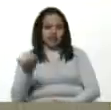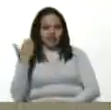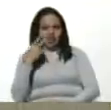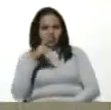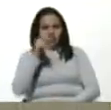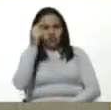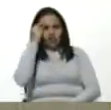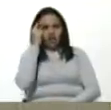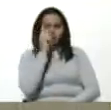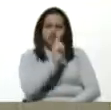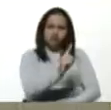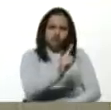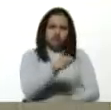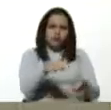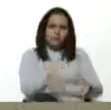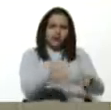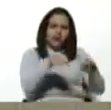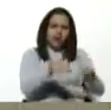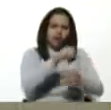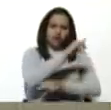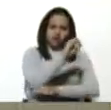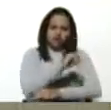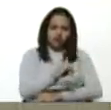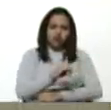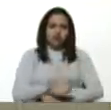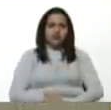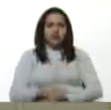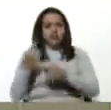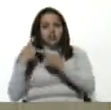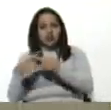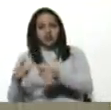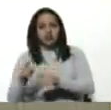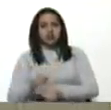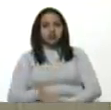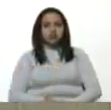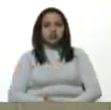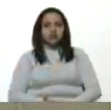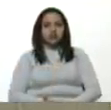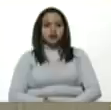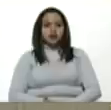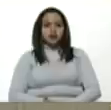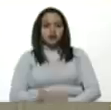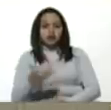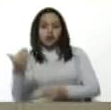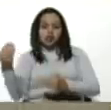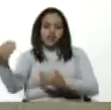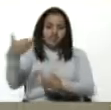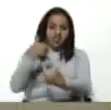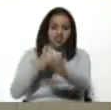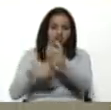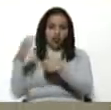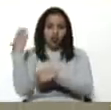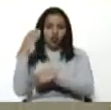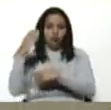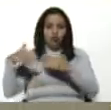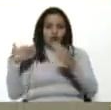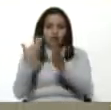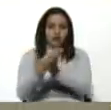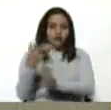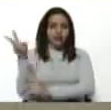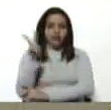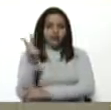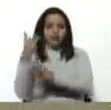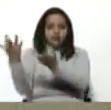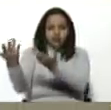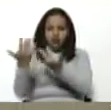uno del mercado de Las Pulgas del estado Zulia y otro de los pasos informales de Colombia hacia Venezuela, que, bueno, ha